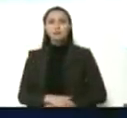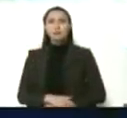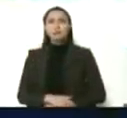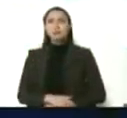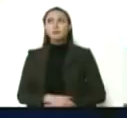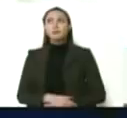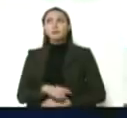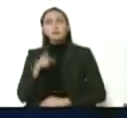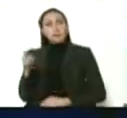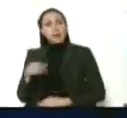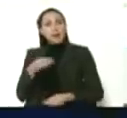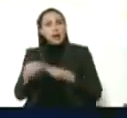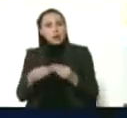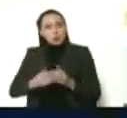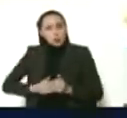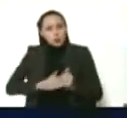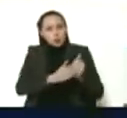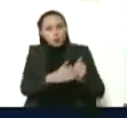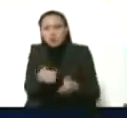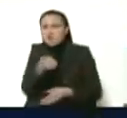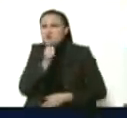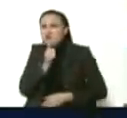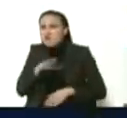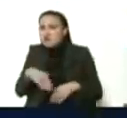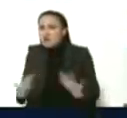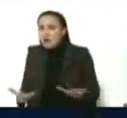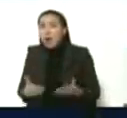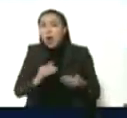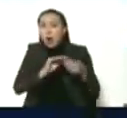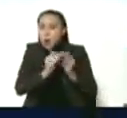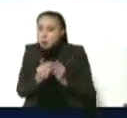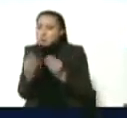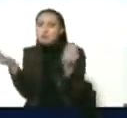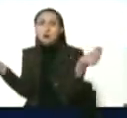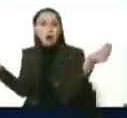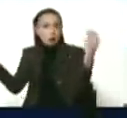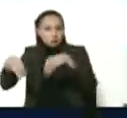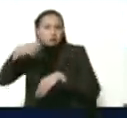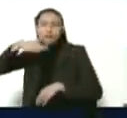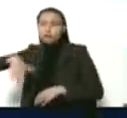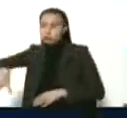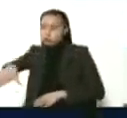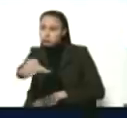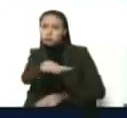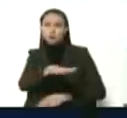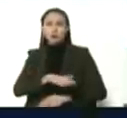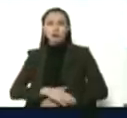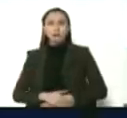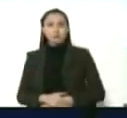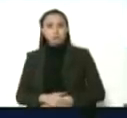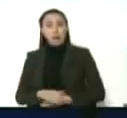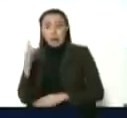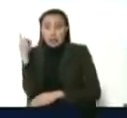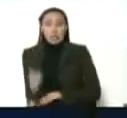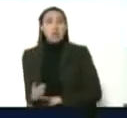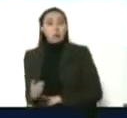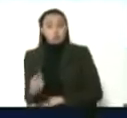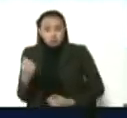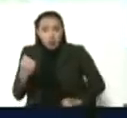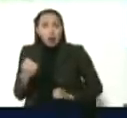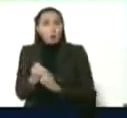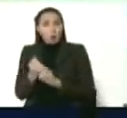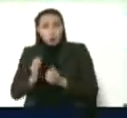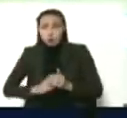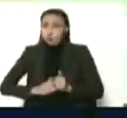Allí ejerciendo liderazgo, ¿con quién? Con la comunidad organizada, con el liderazgo de base, los